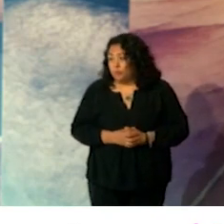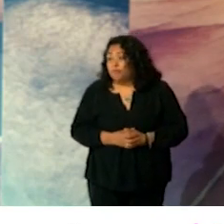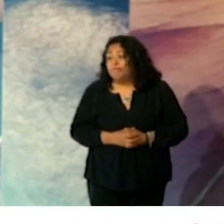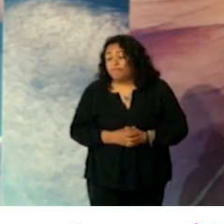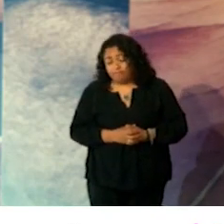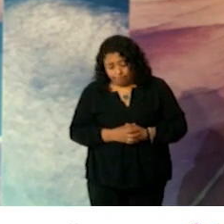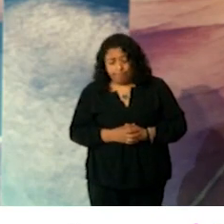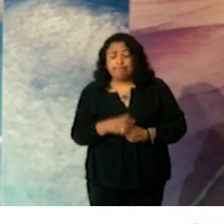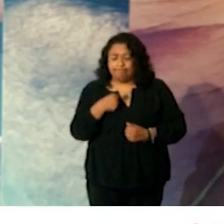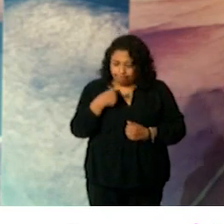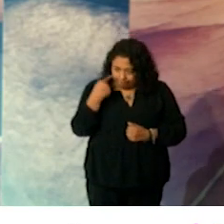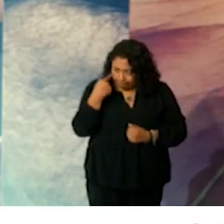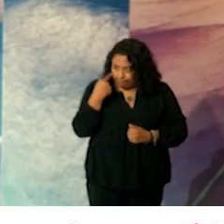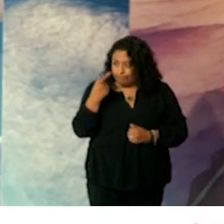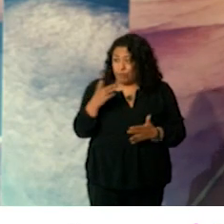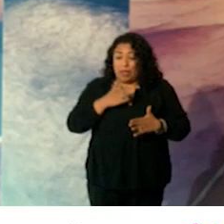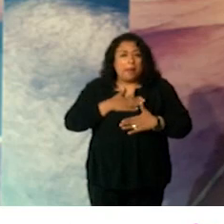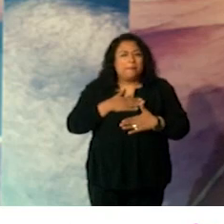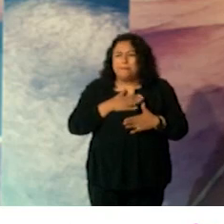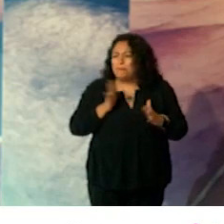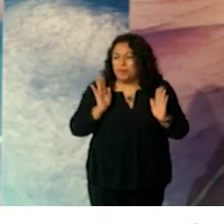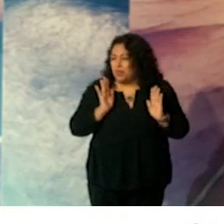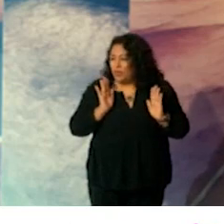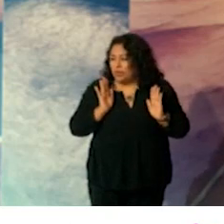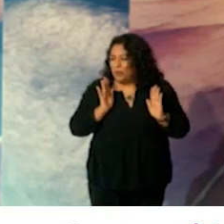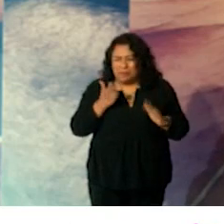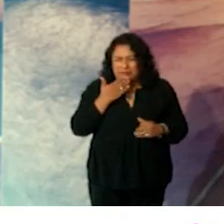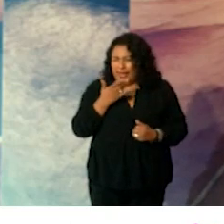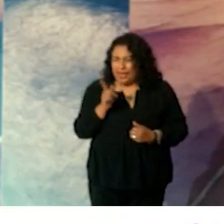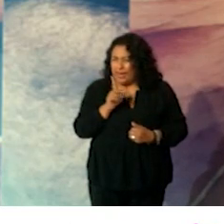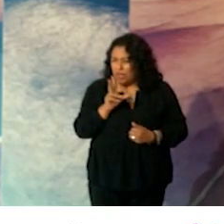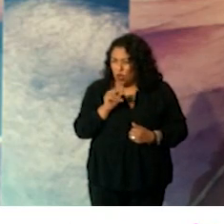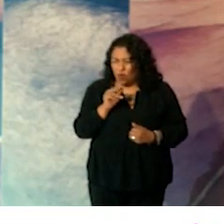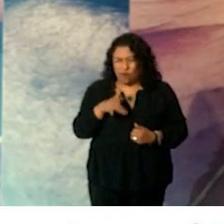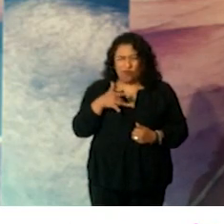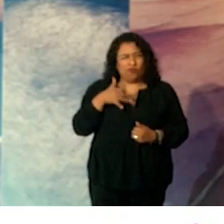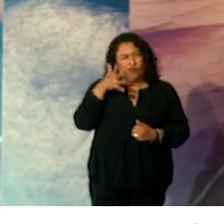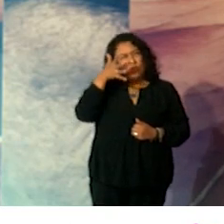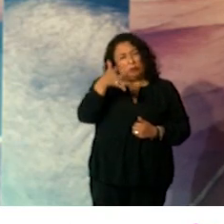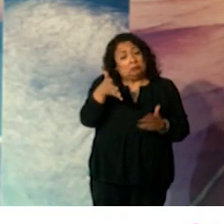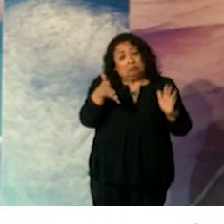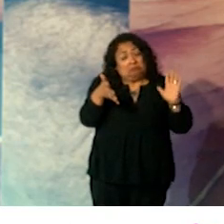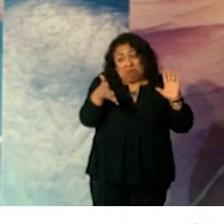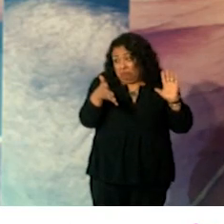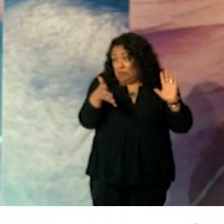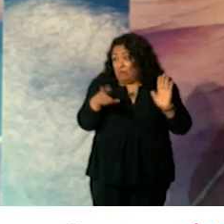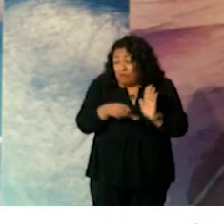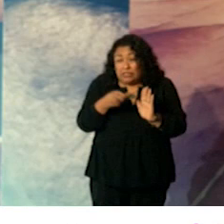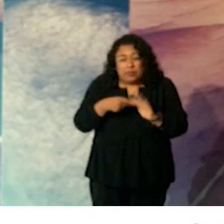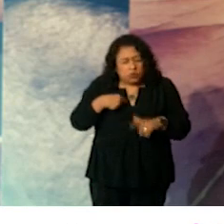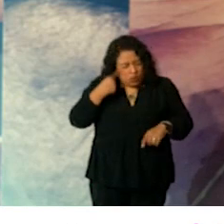que a mí no me llega muy bien el futuro. Todas las veces que veo